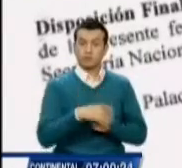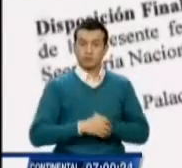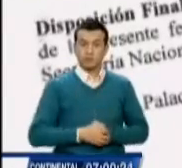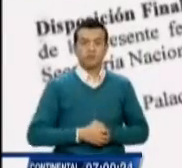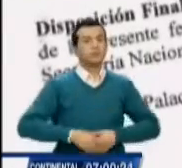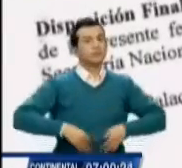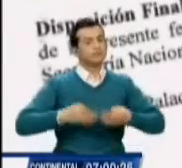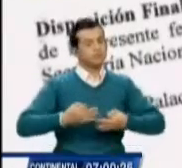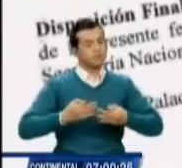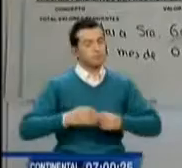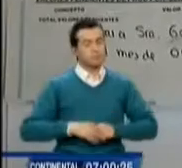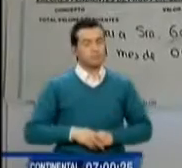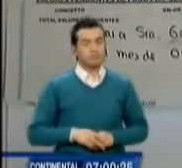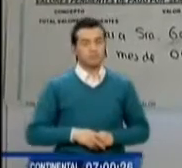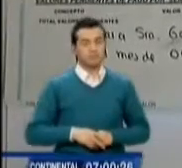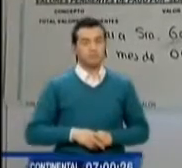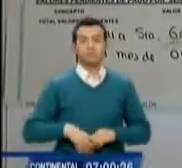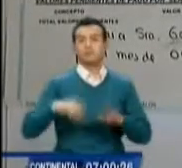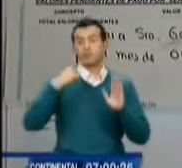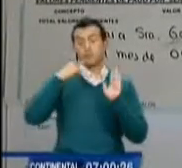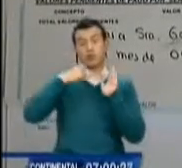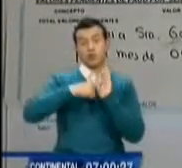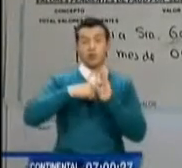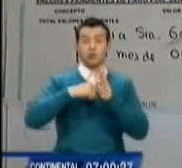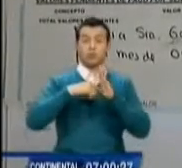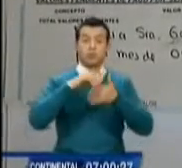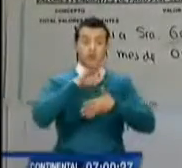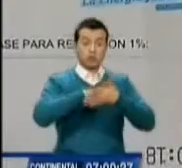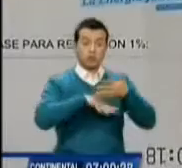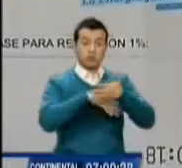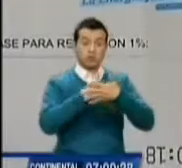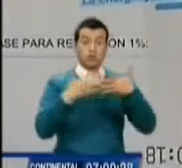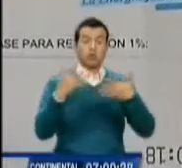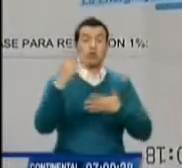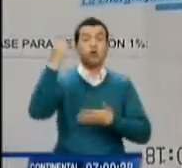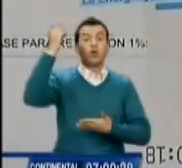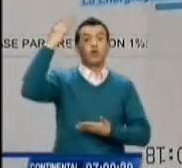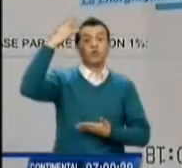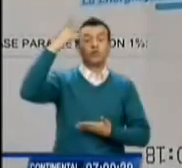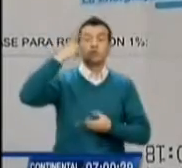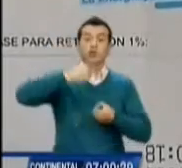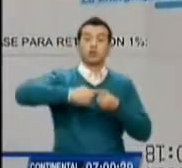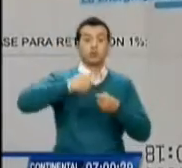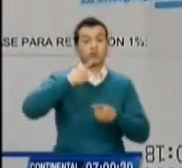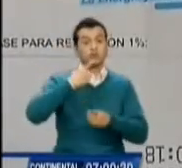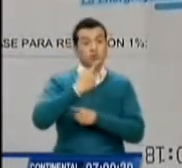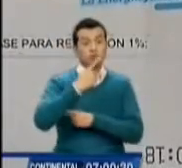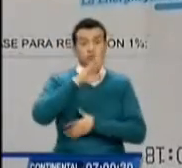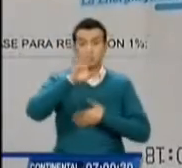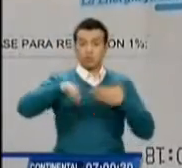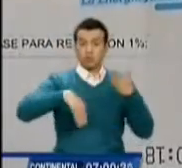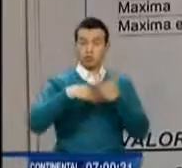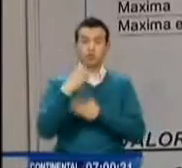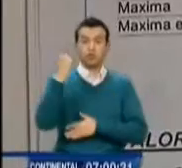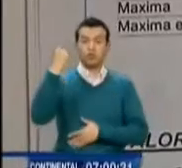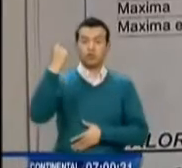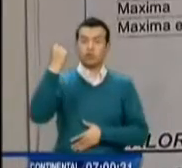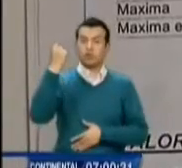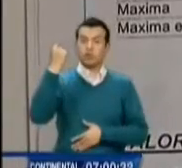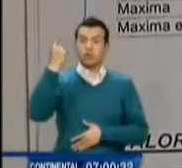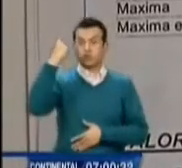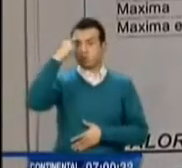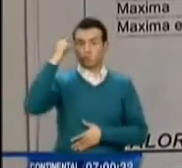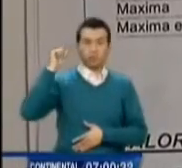respectivo bien o servicio. Por ejemplo, en la planilla del pago de luz eléctrica en la ciudad de Quito se detallan los valores de subsidios, pero